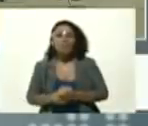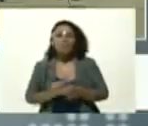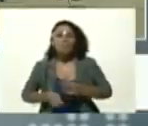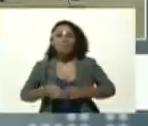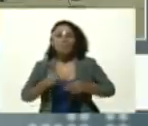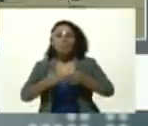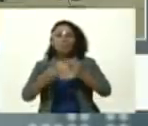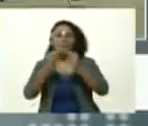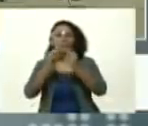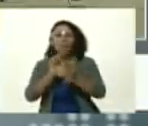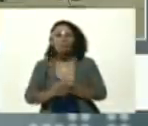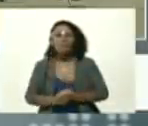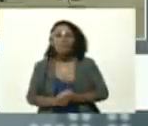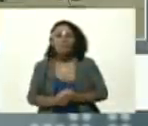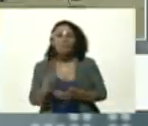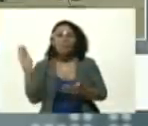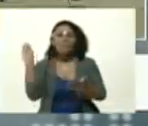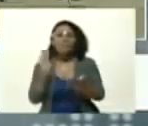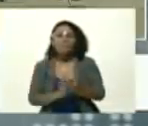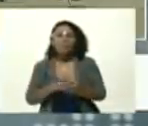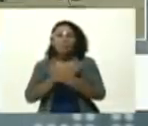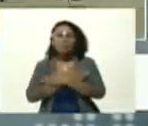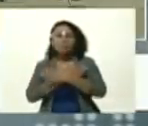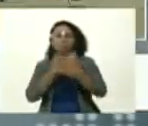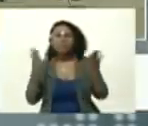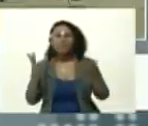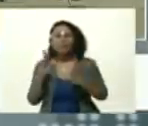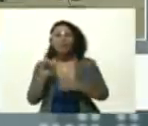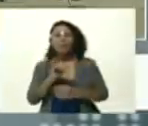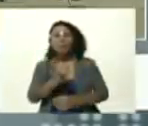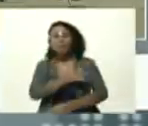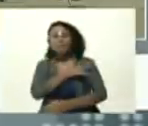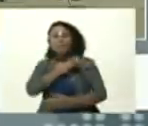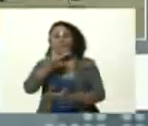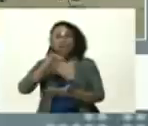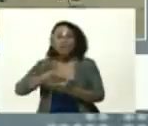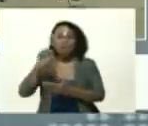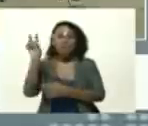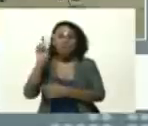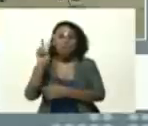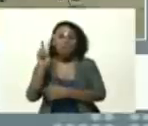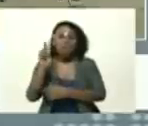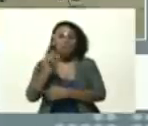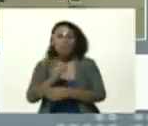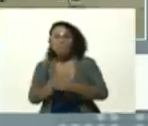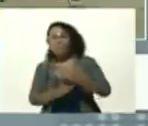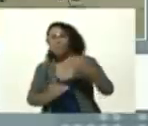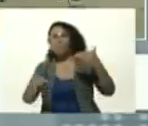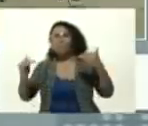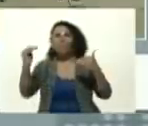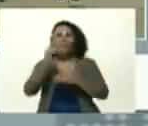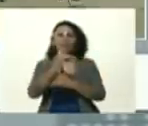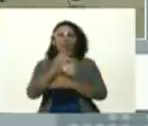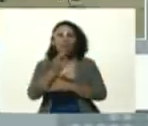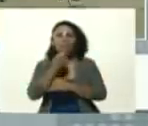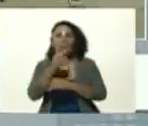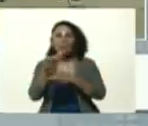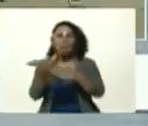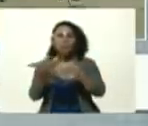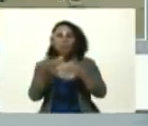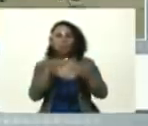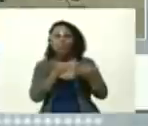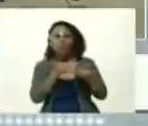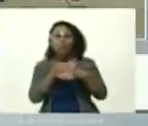reconstruir y poner a la gloriosa Universidad Central de Venezuela en lo más alto de la belleza y